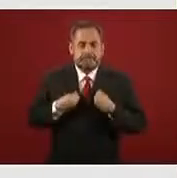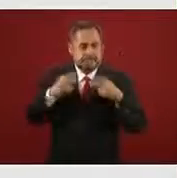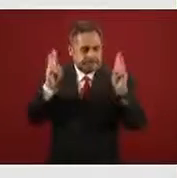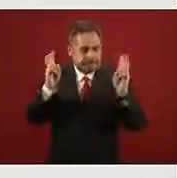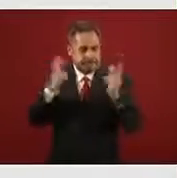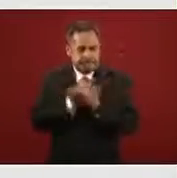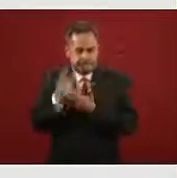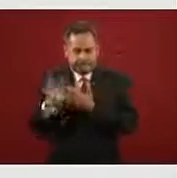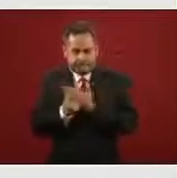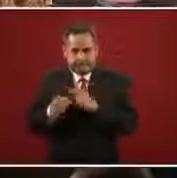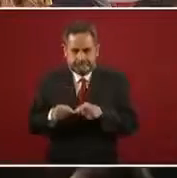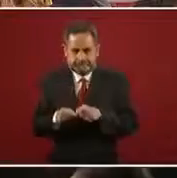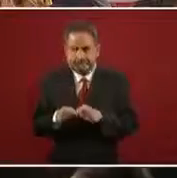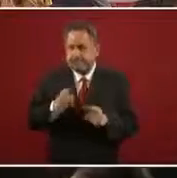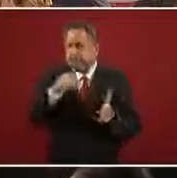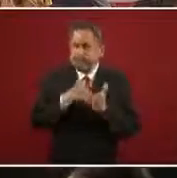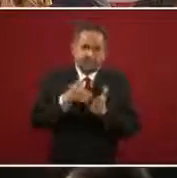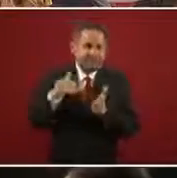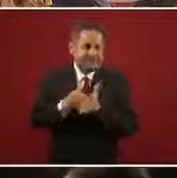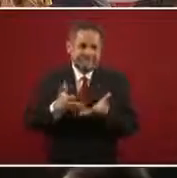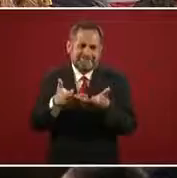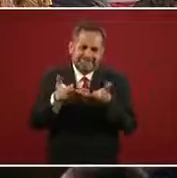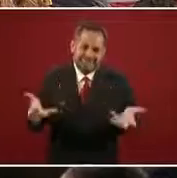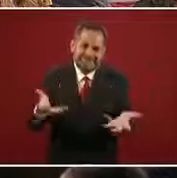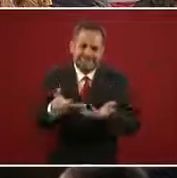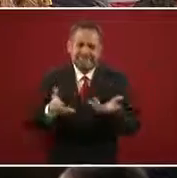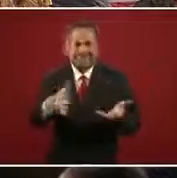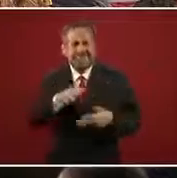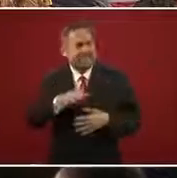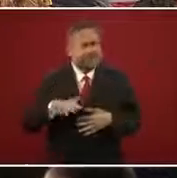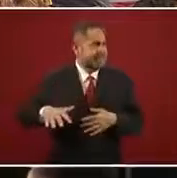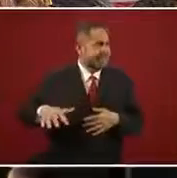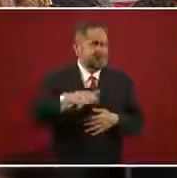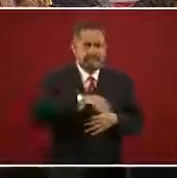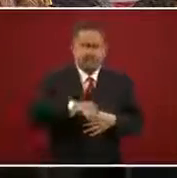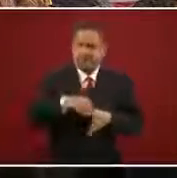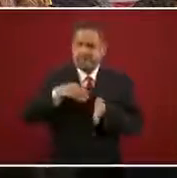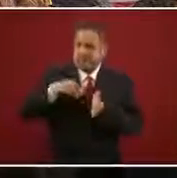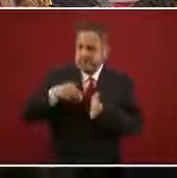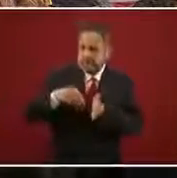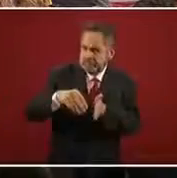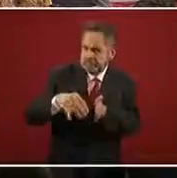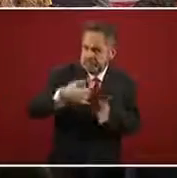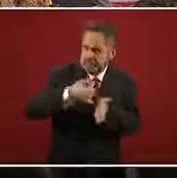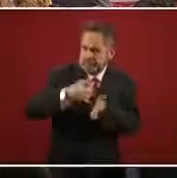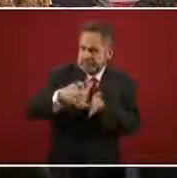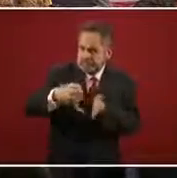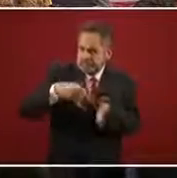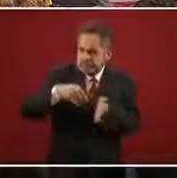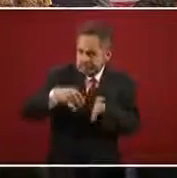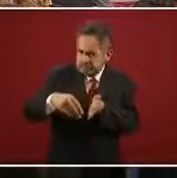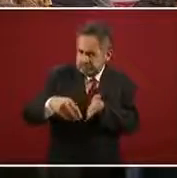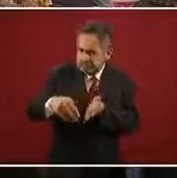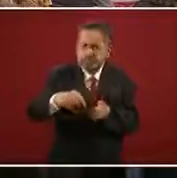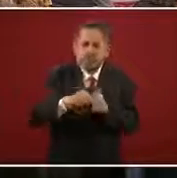Estamos hablando de miles de hectáreas que se están sembrando de árboles